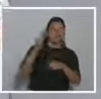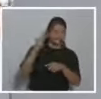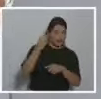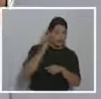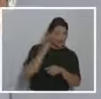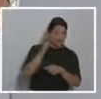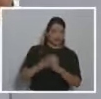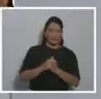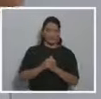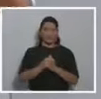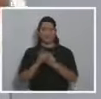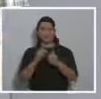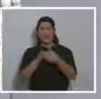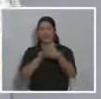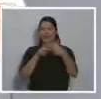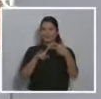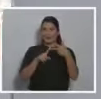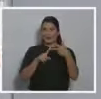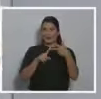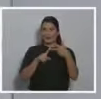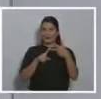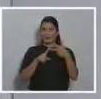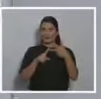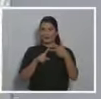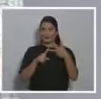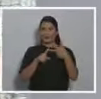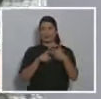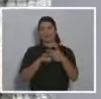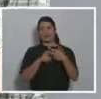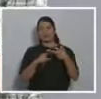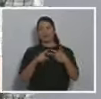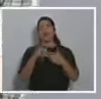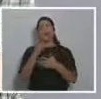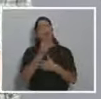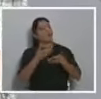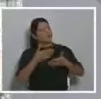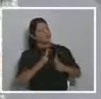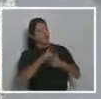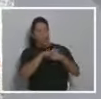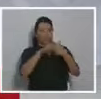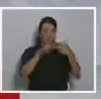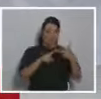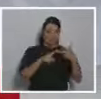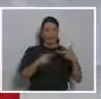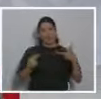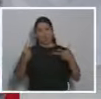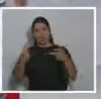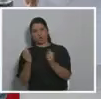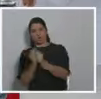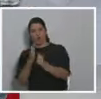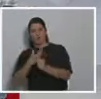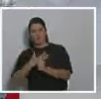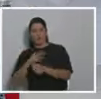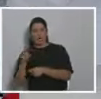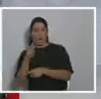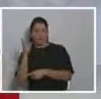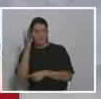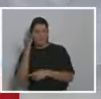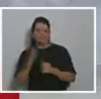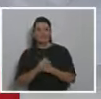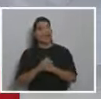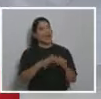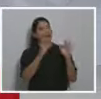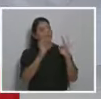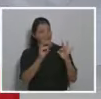3 y 2 con la compañera. Ah, sí, muy bien. Muy bueno, bien. Un saludo para todos. Suba, don Isidro, pase